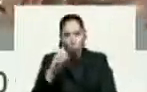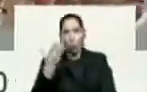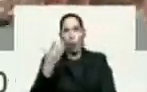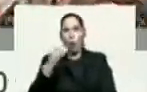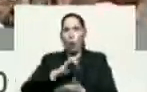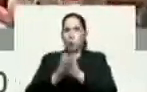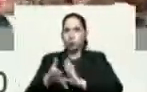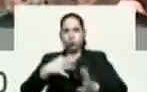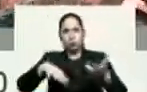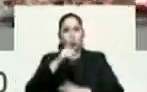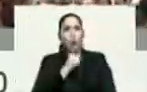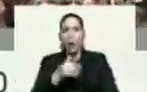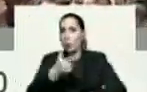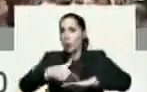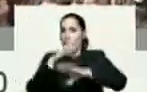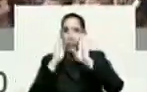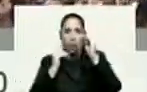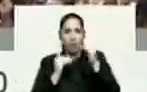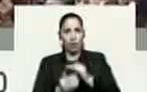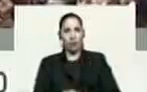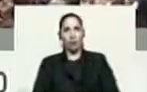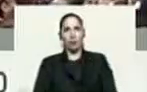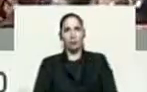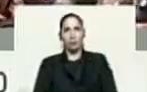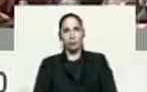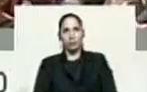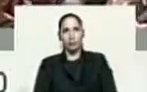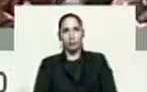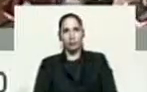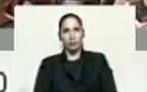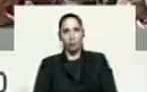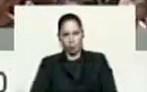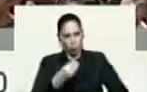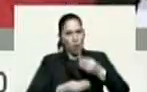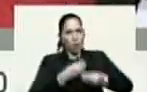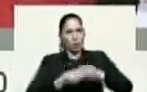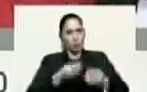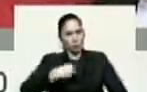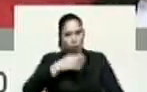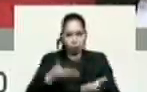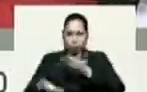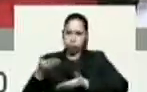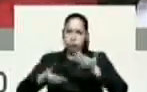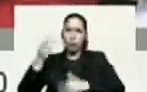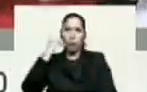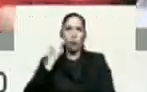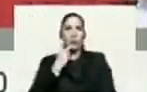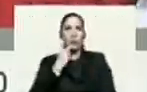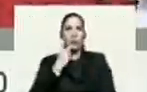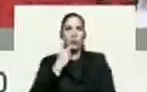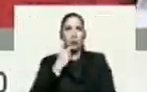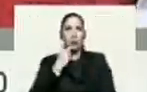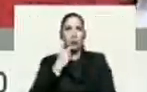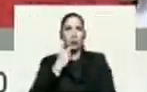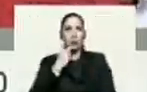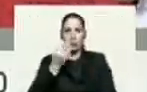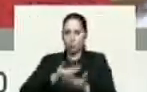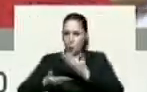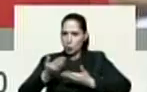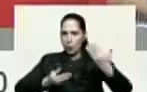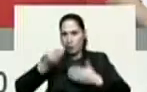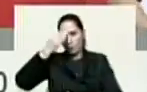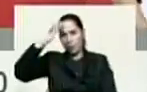tienen gobierno que los atienda. Y lo hacemos en la solidaridad bolivariana. En la solidaridad de Fidel, de